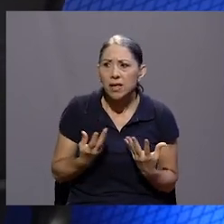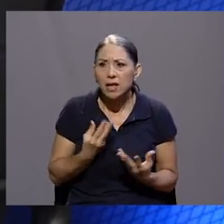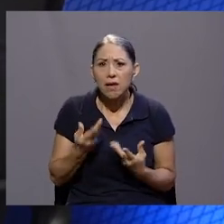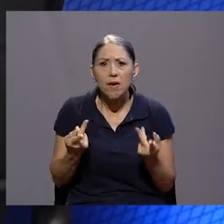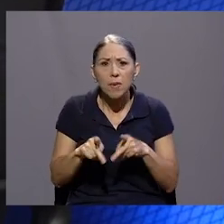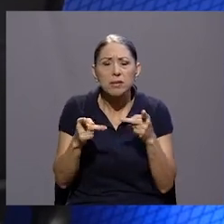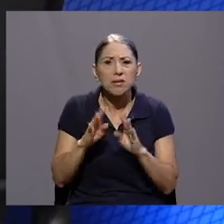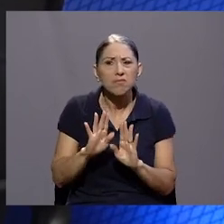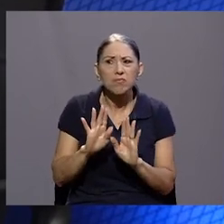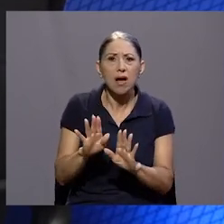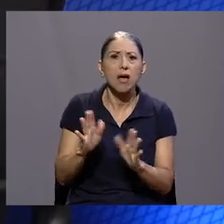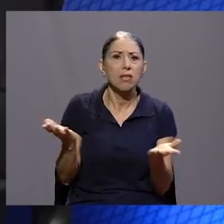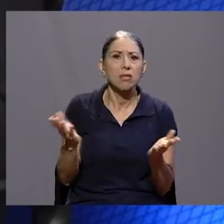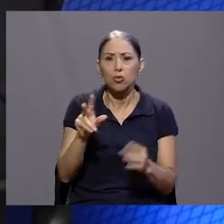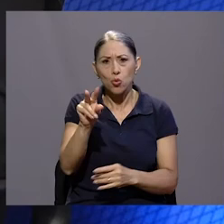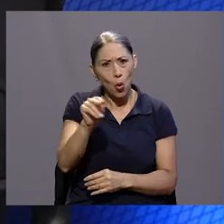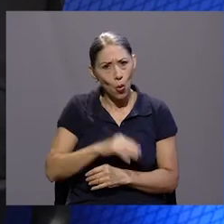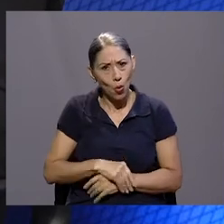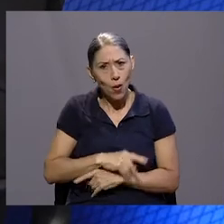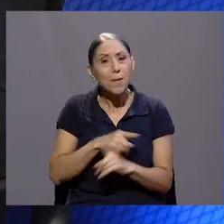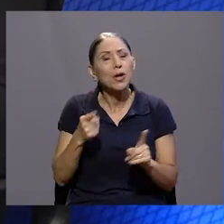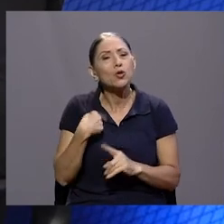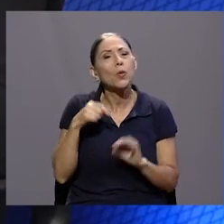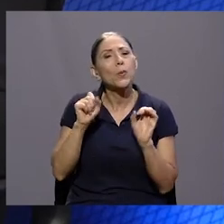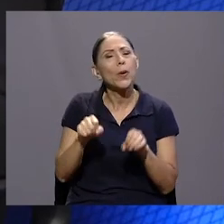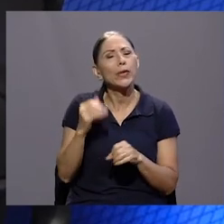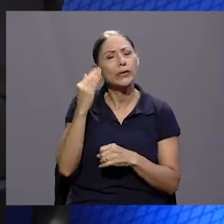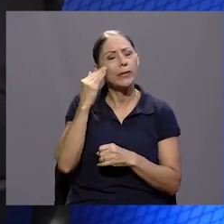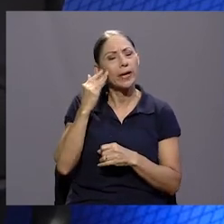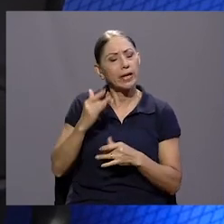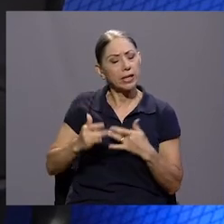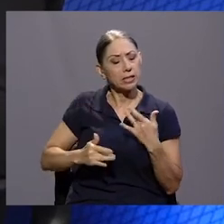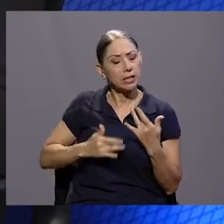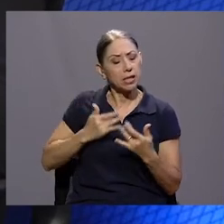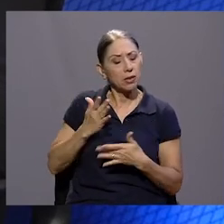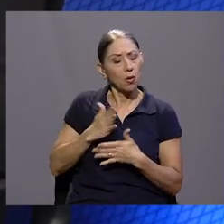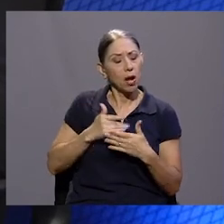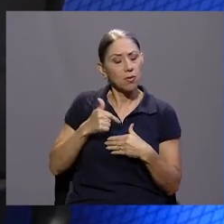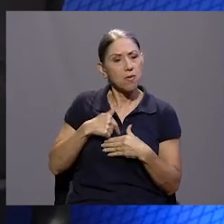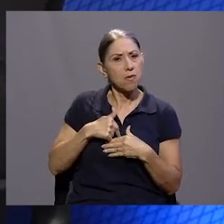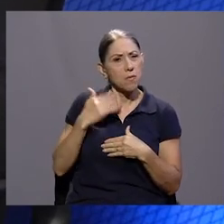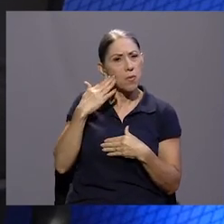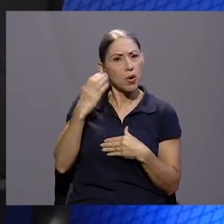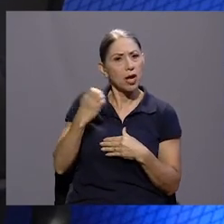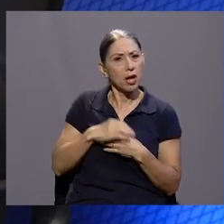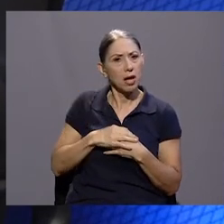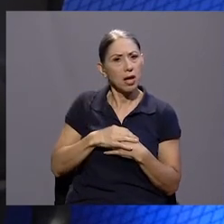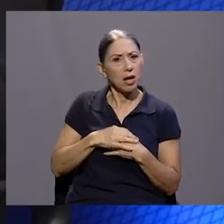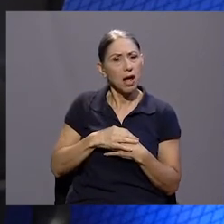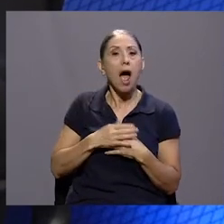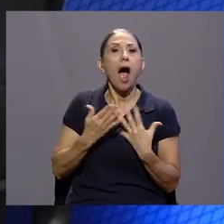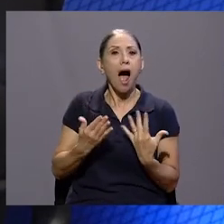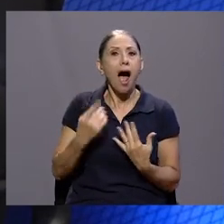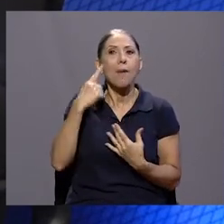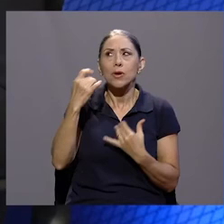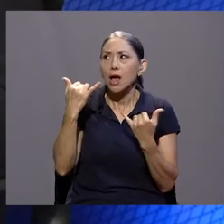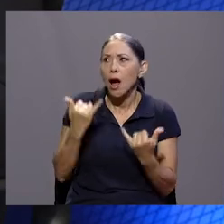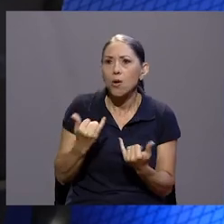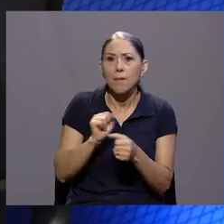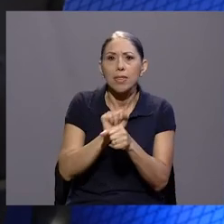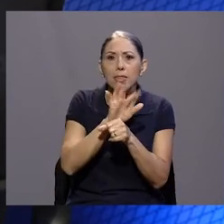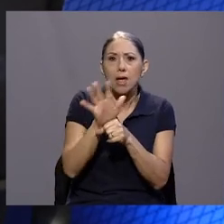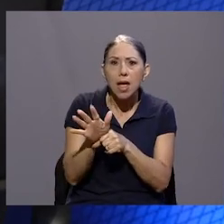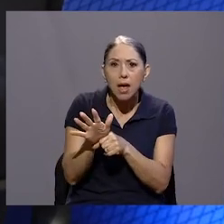y decir ok paola porque se siente así y hacer un diálogo con usted mismo y poder cuestionarse es porque hay una pandemia es porque personas